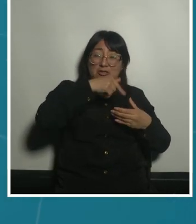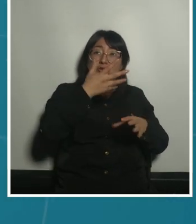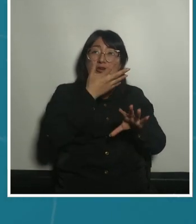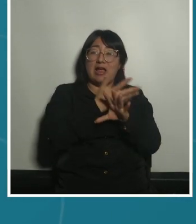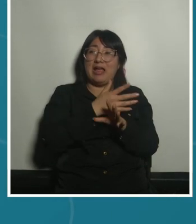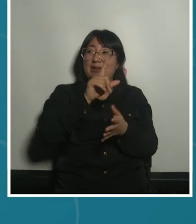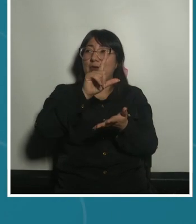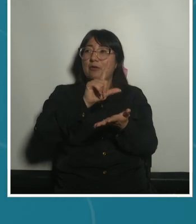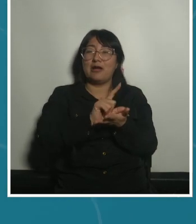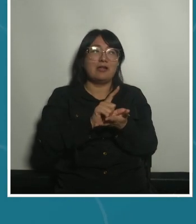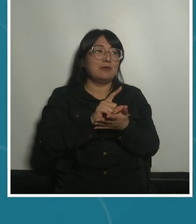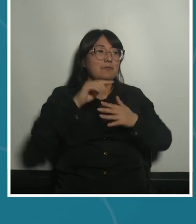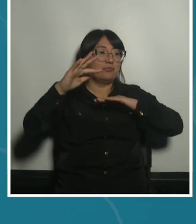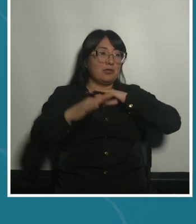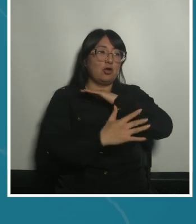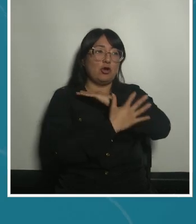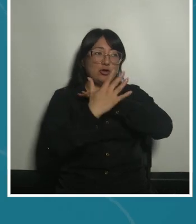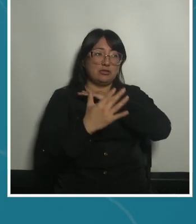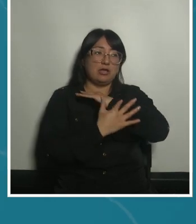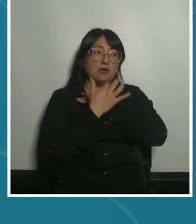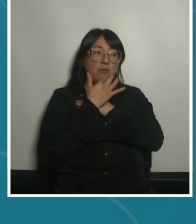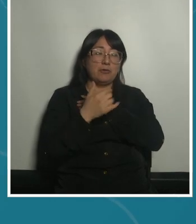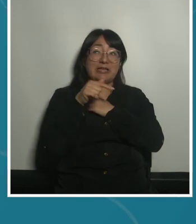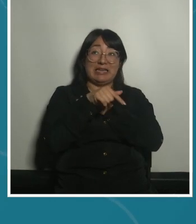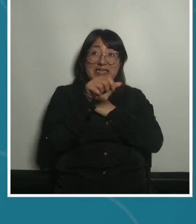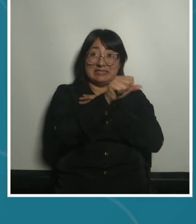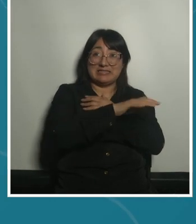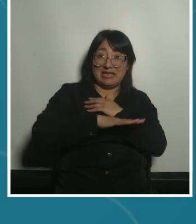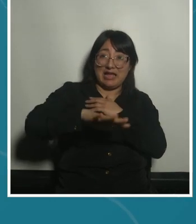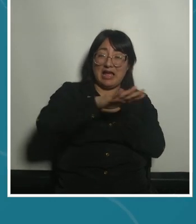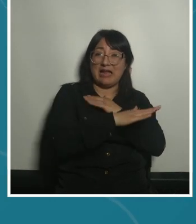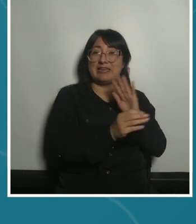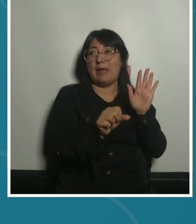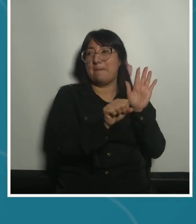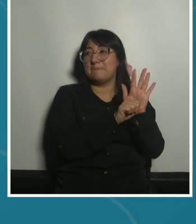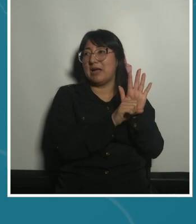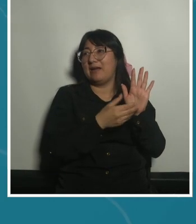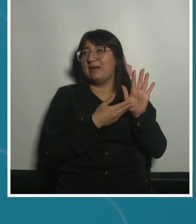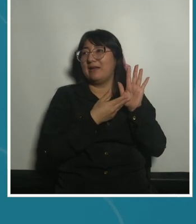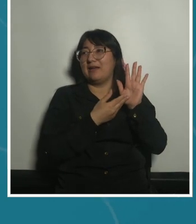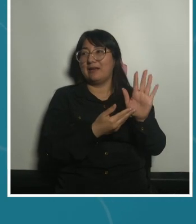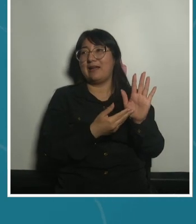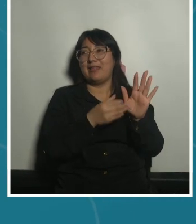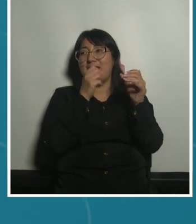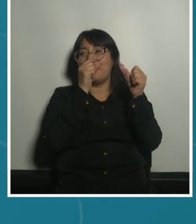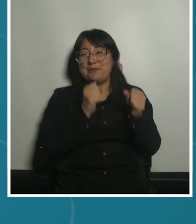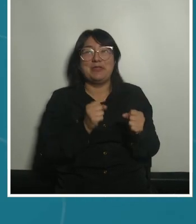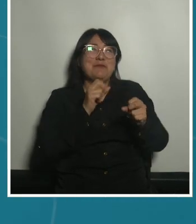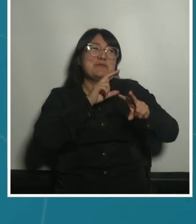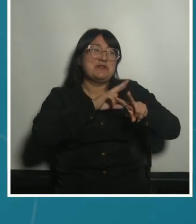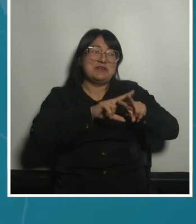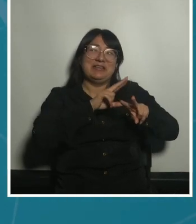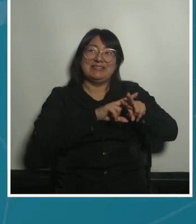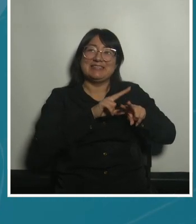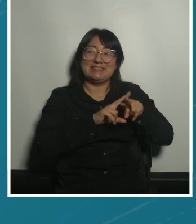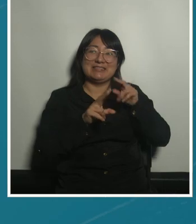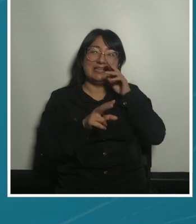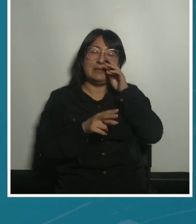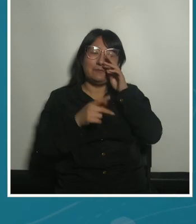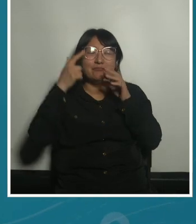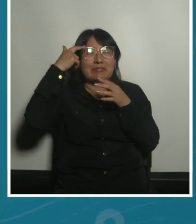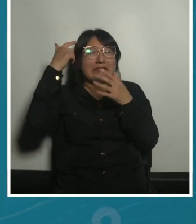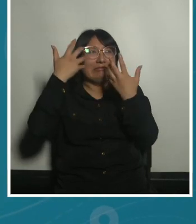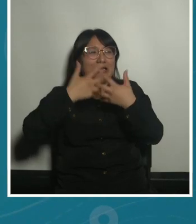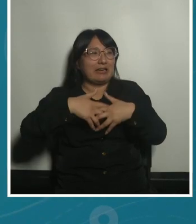costera? Justamente porque en esas áreas que están marcadas acá podemos ir haciendo